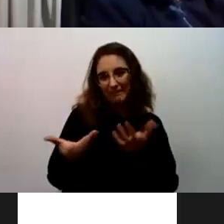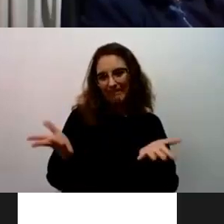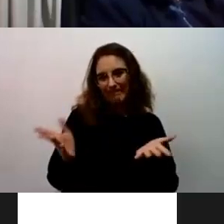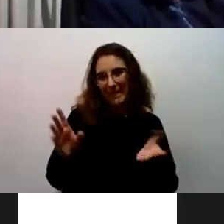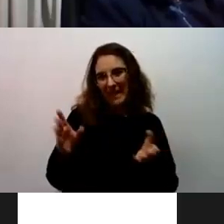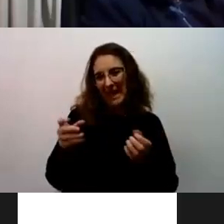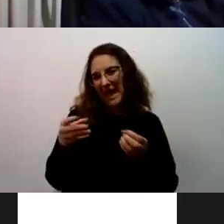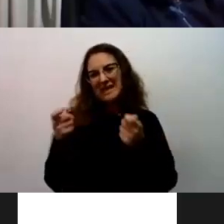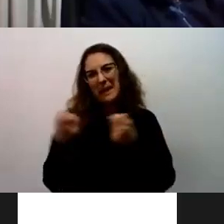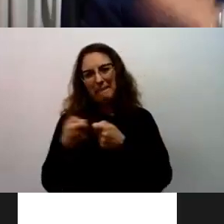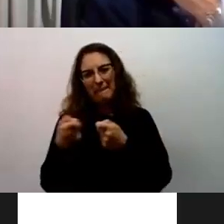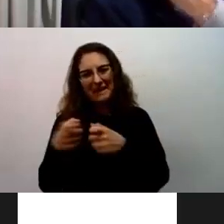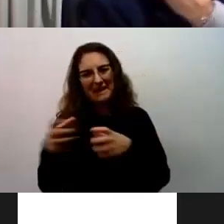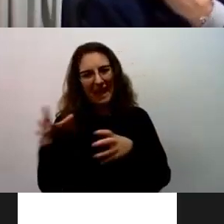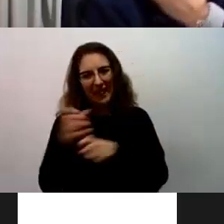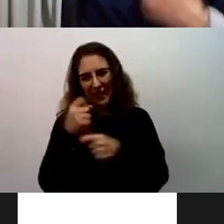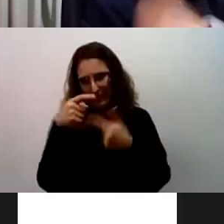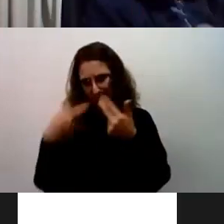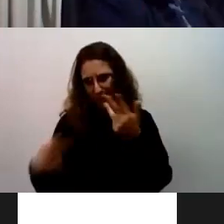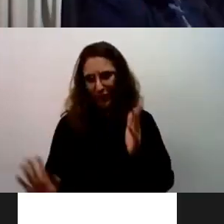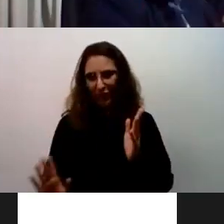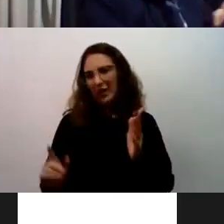todas tienen sus